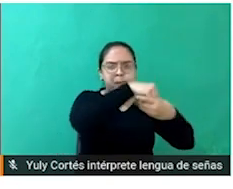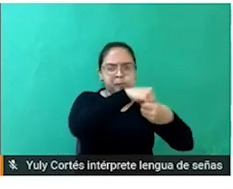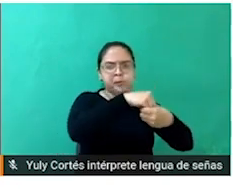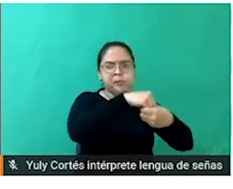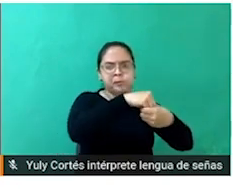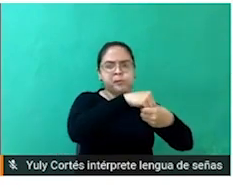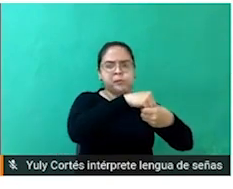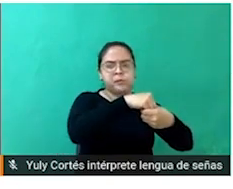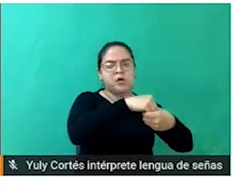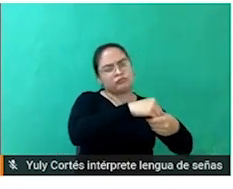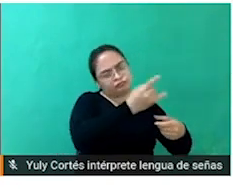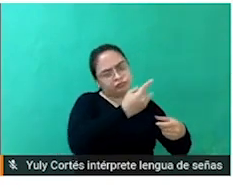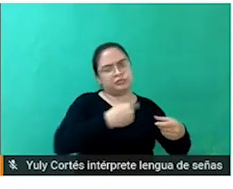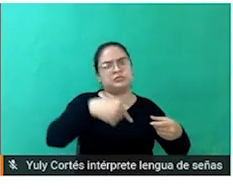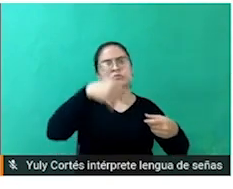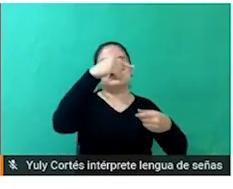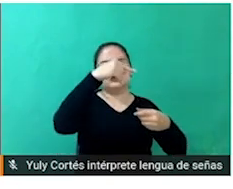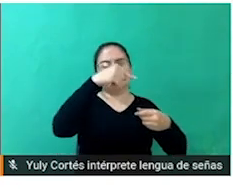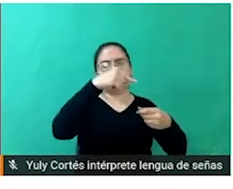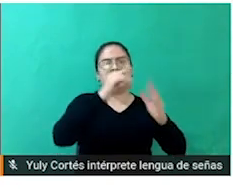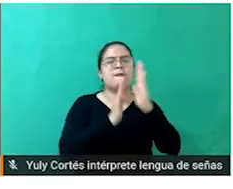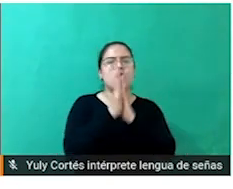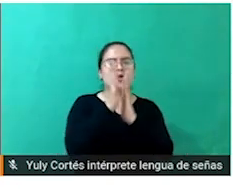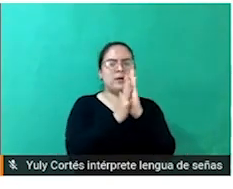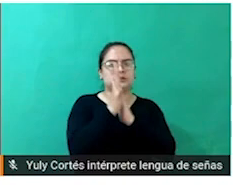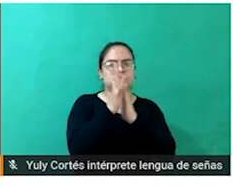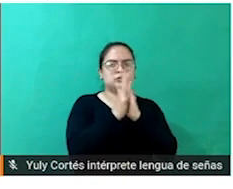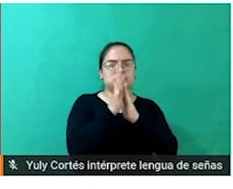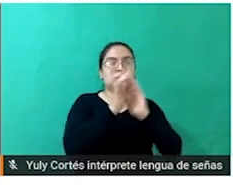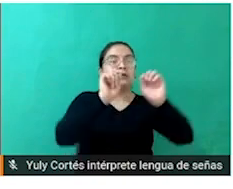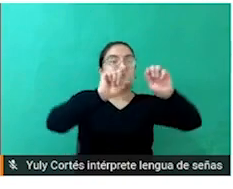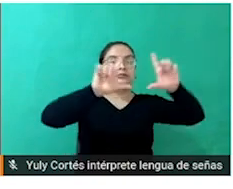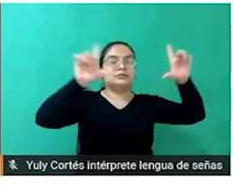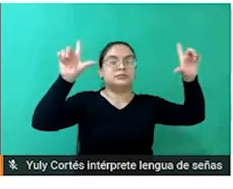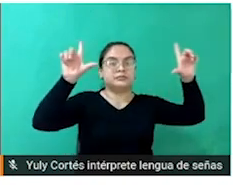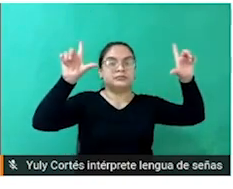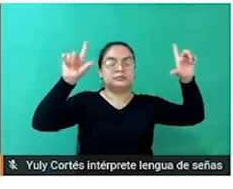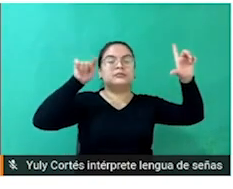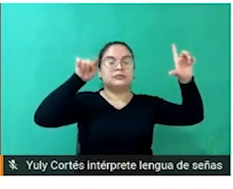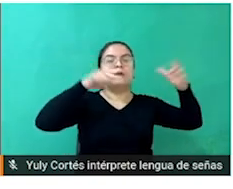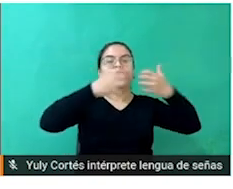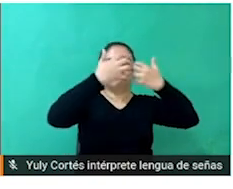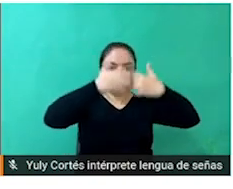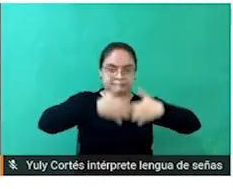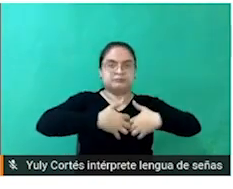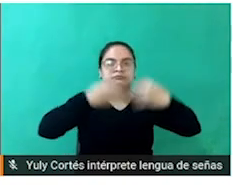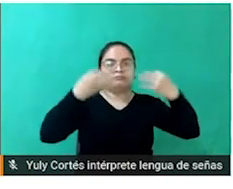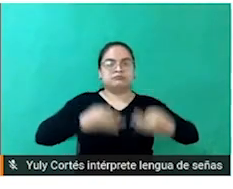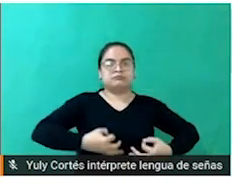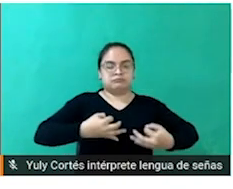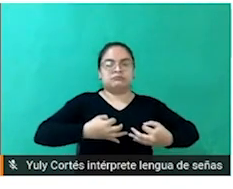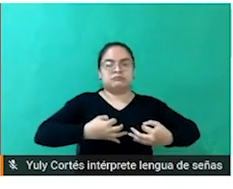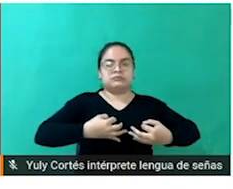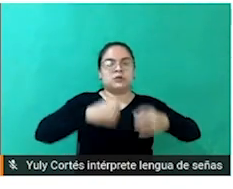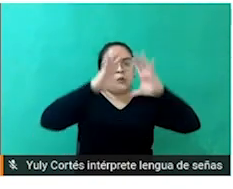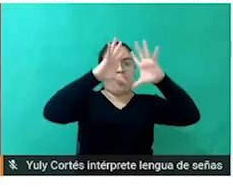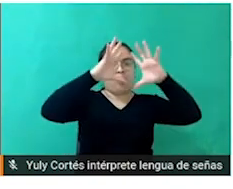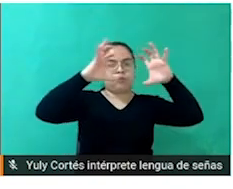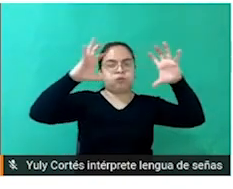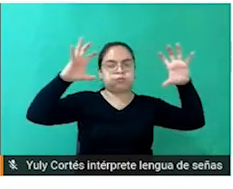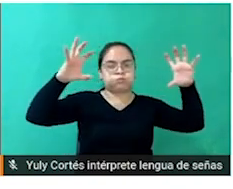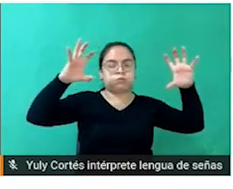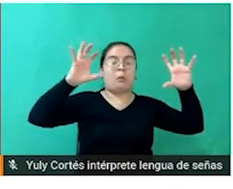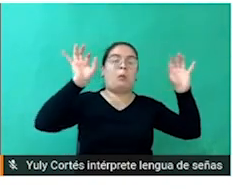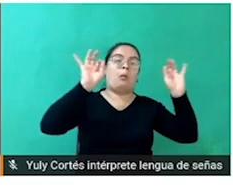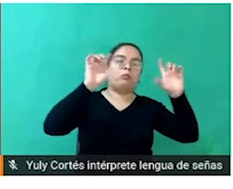esto llevamos la información, vale decir, los datos de funcionamiento reales a la nube, a una